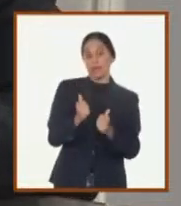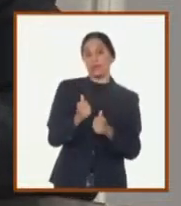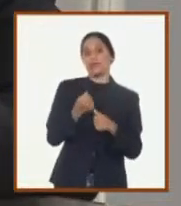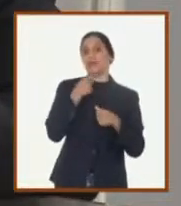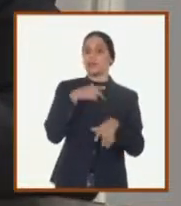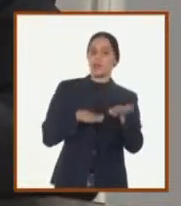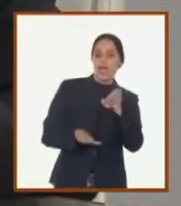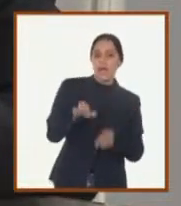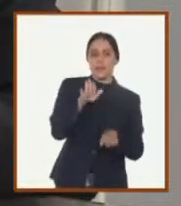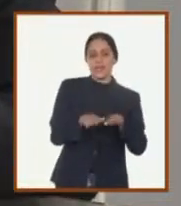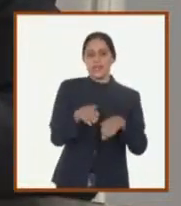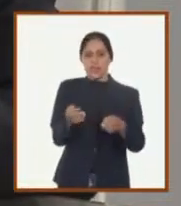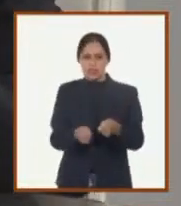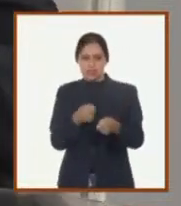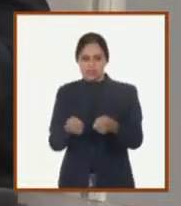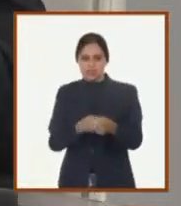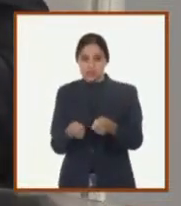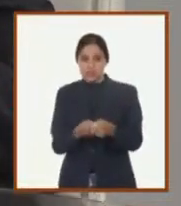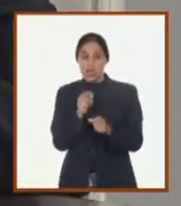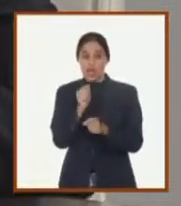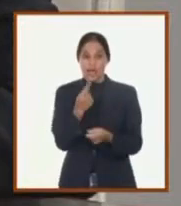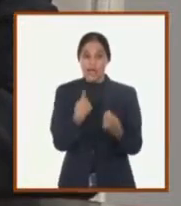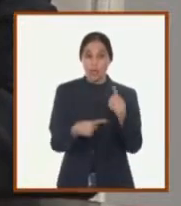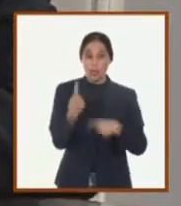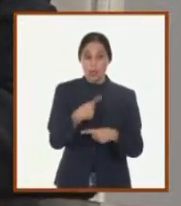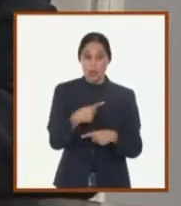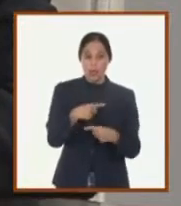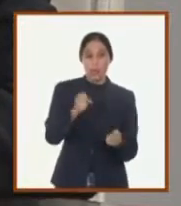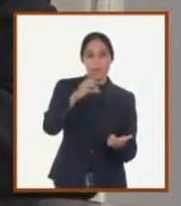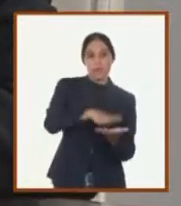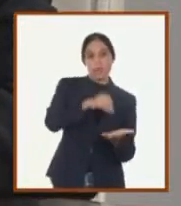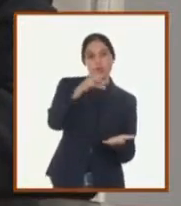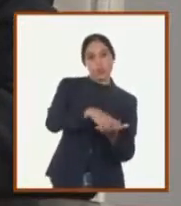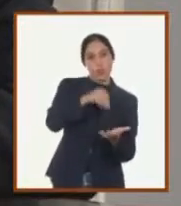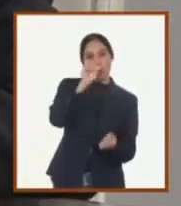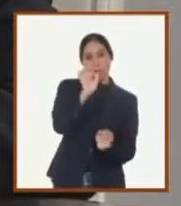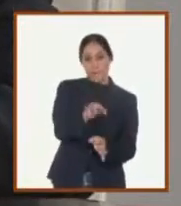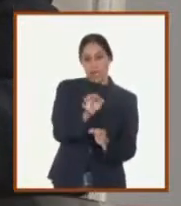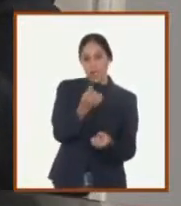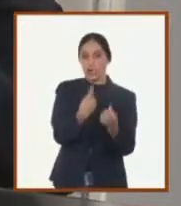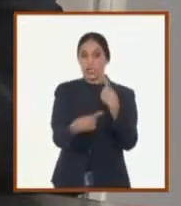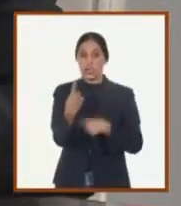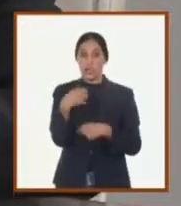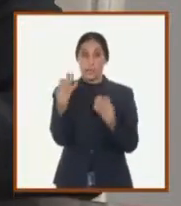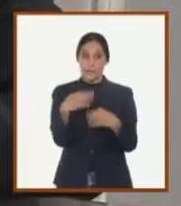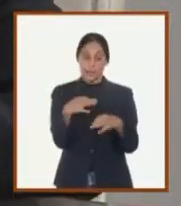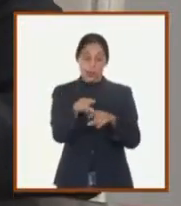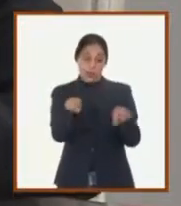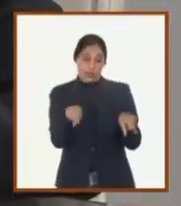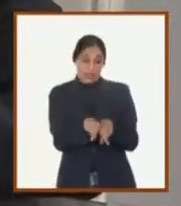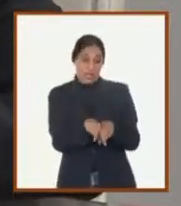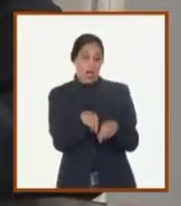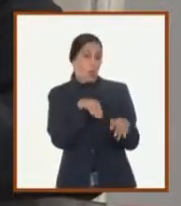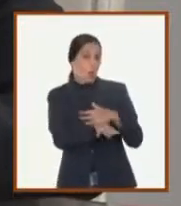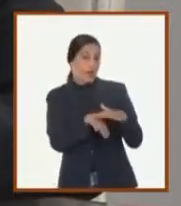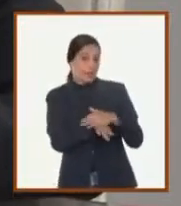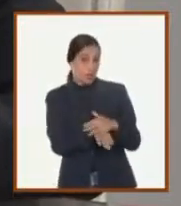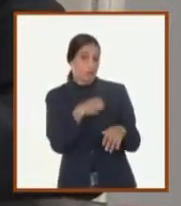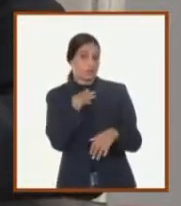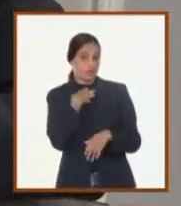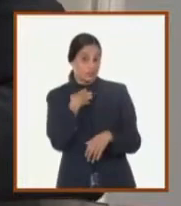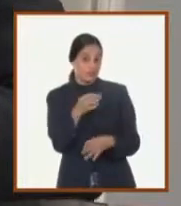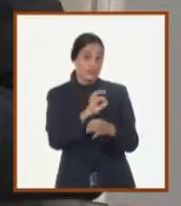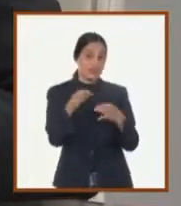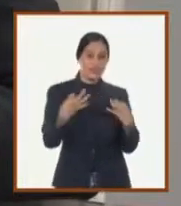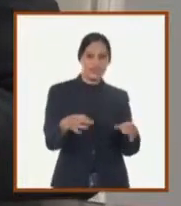en medio de la guerra de sacar copi a los documentos la oficina conserva una carta que ella dirige al